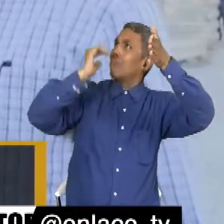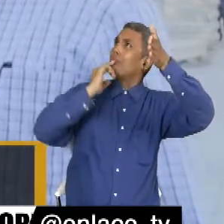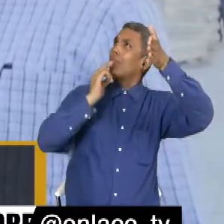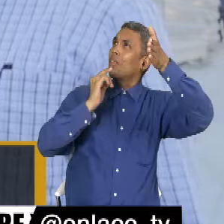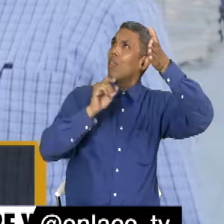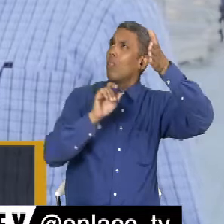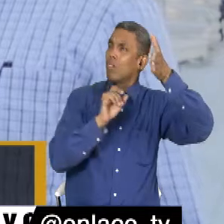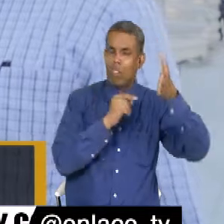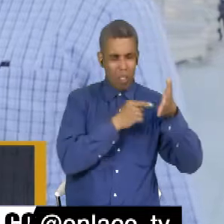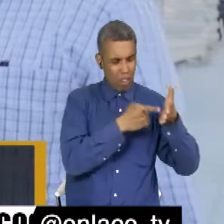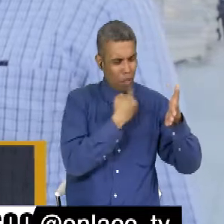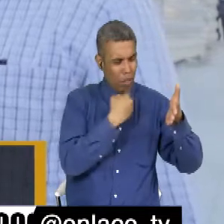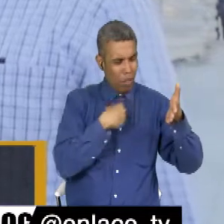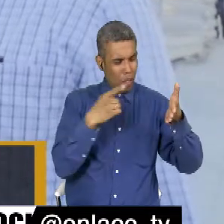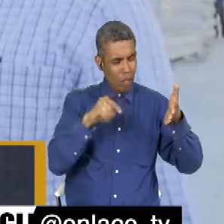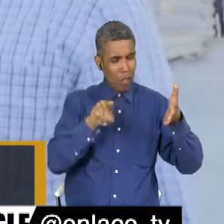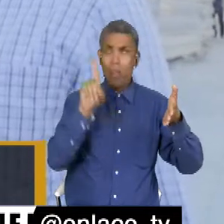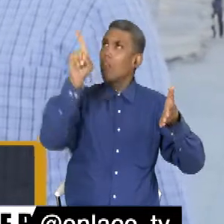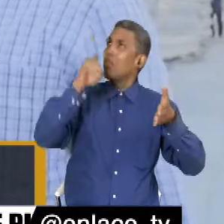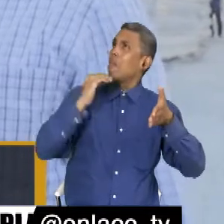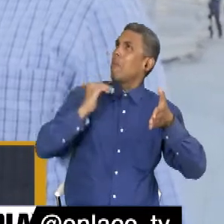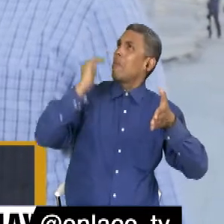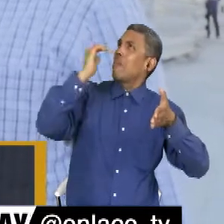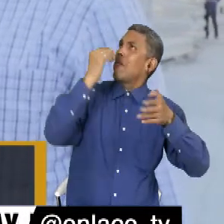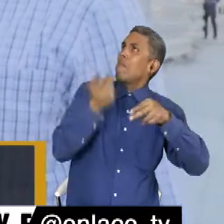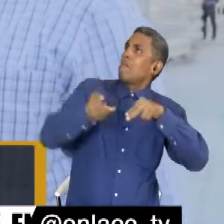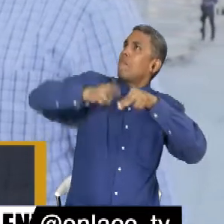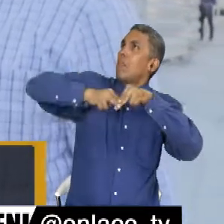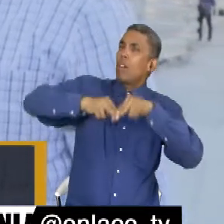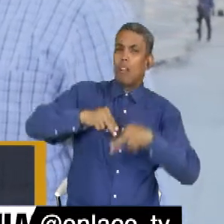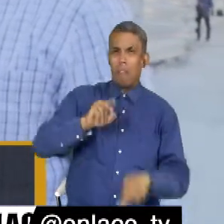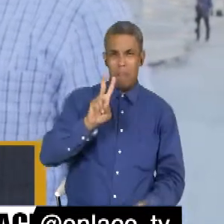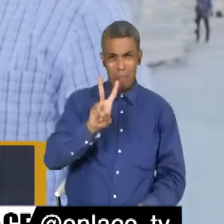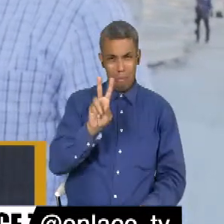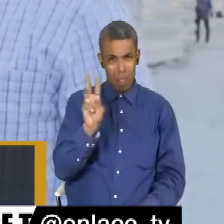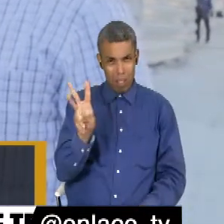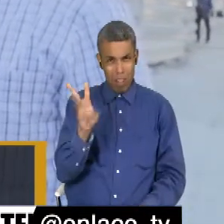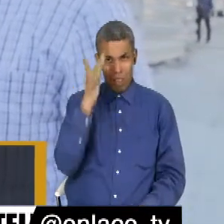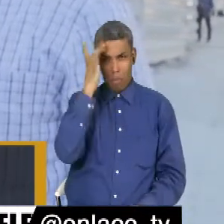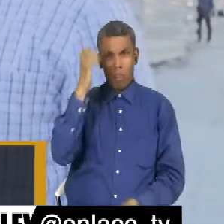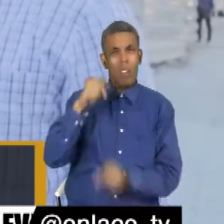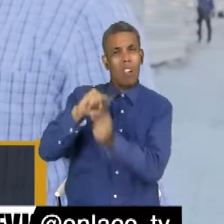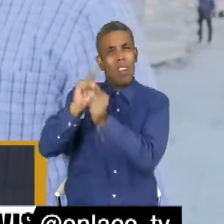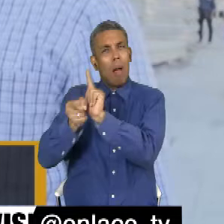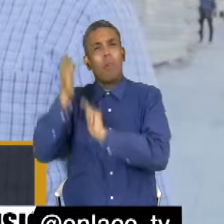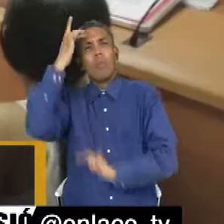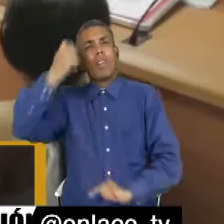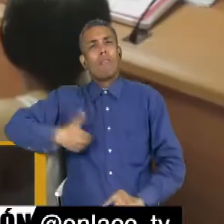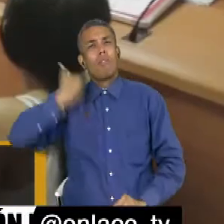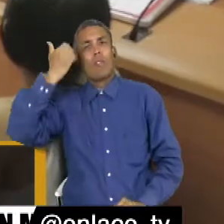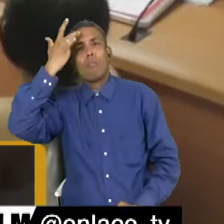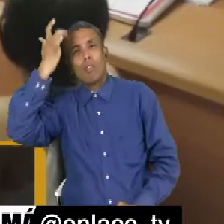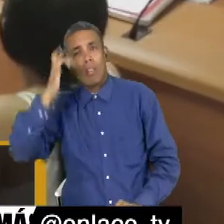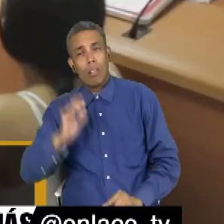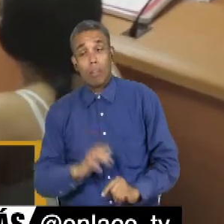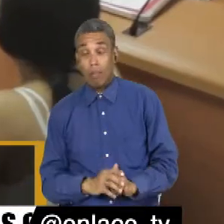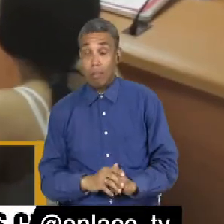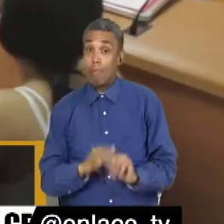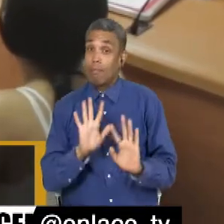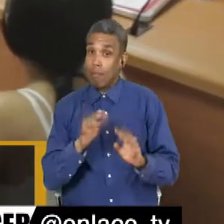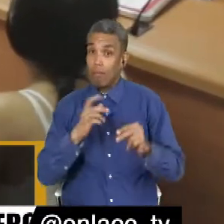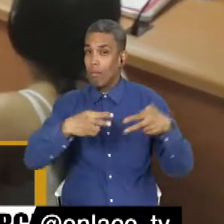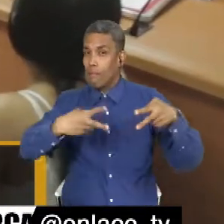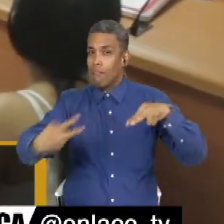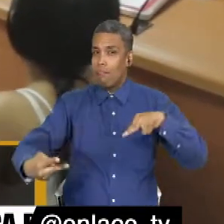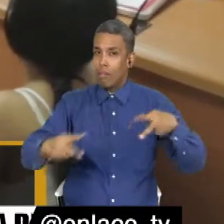frente al requerimiento que le hace el juzgado administrativo es que el trámite de la modificación de esta licencia apenas se está dando. En una reunión liderada por